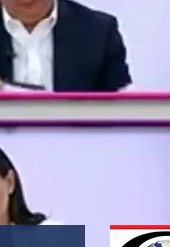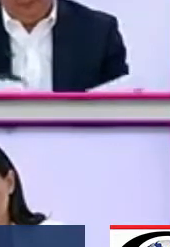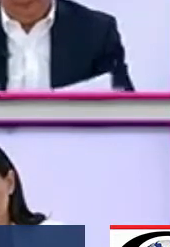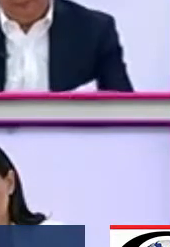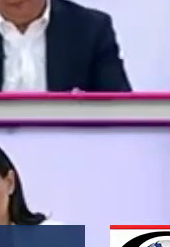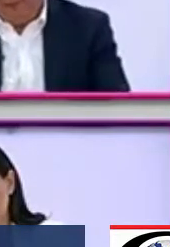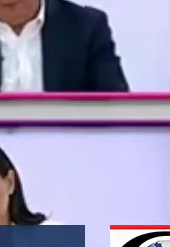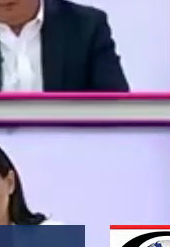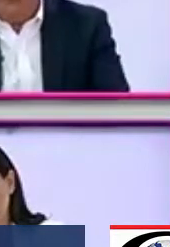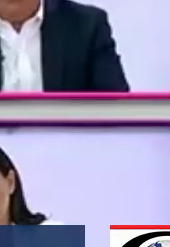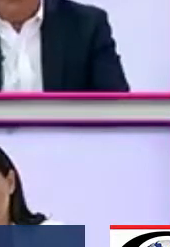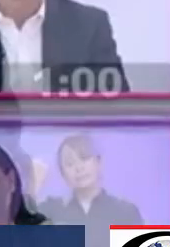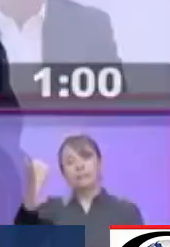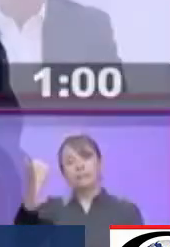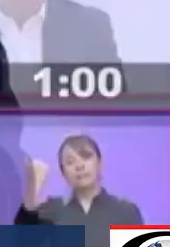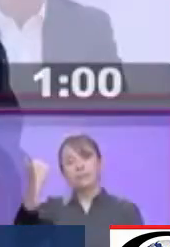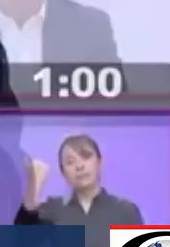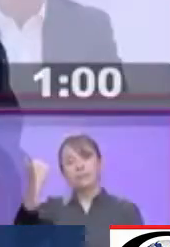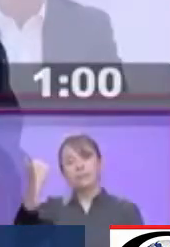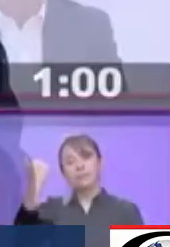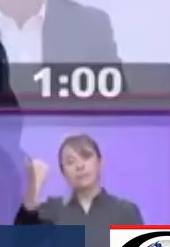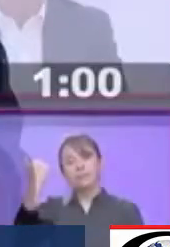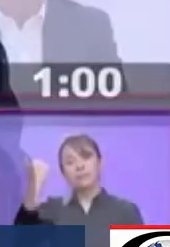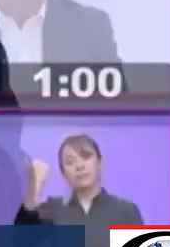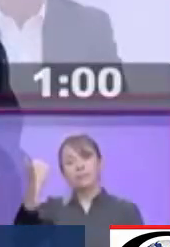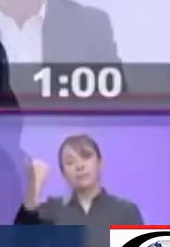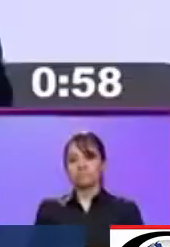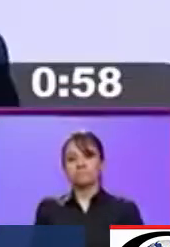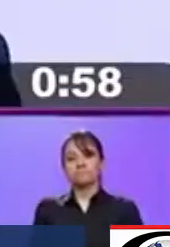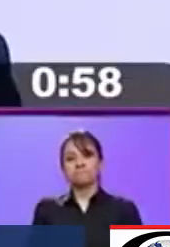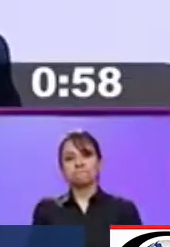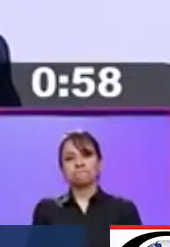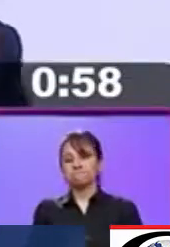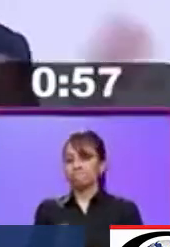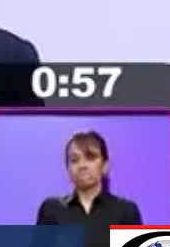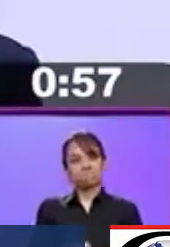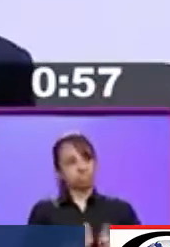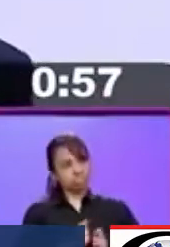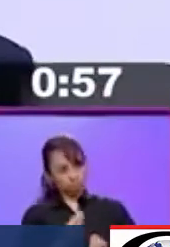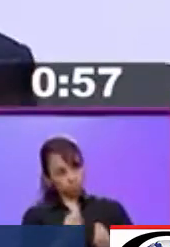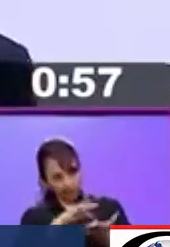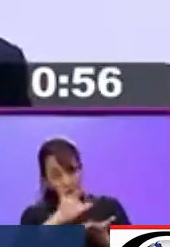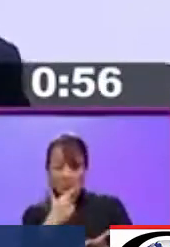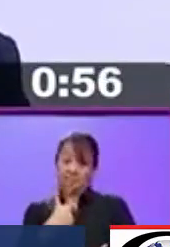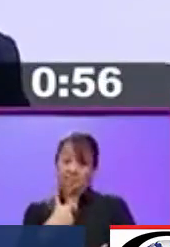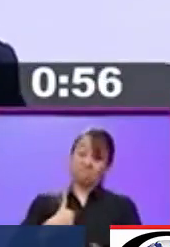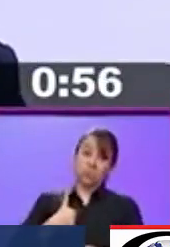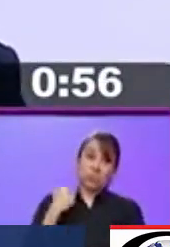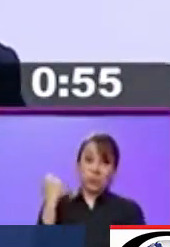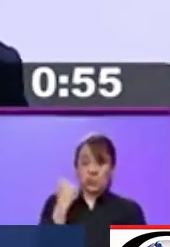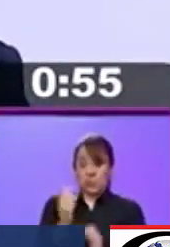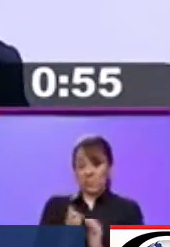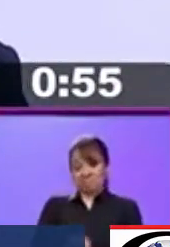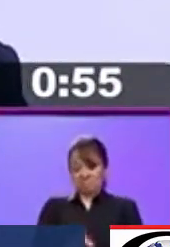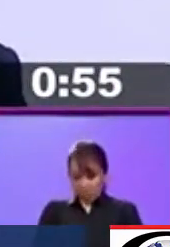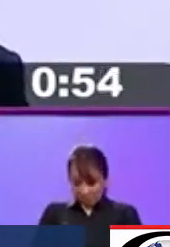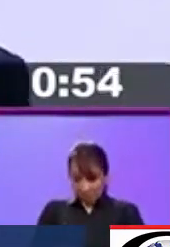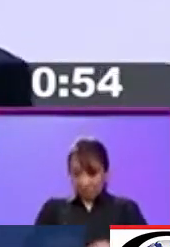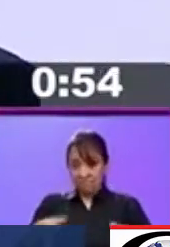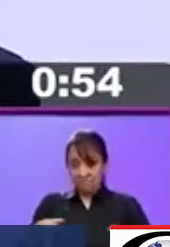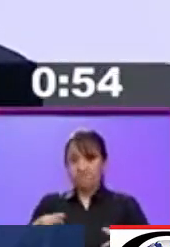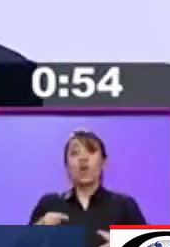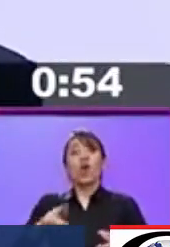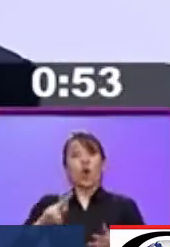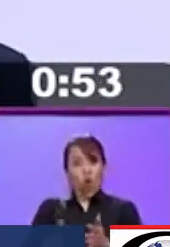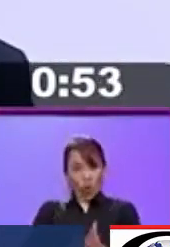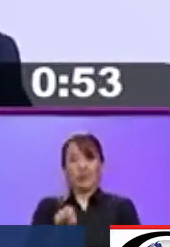cuando tengas un problema tengas al gobierno cercano a ti, que no te falten las medicinas, en el hospital,